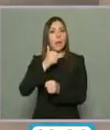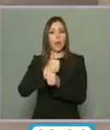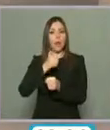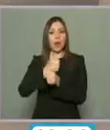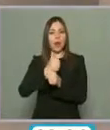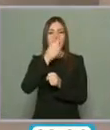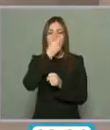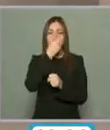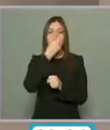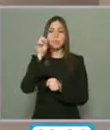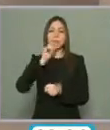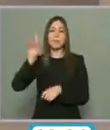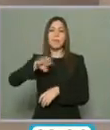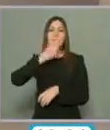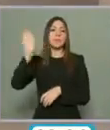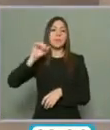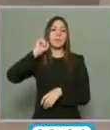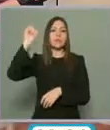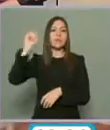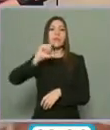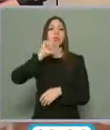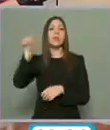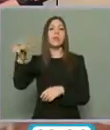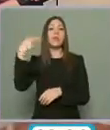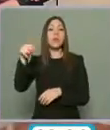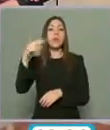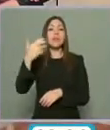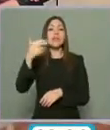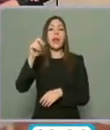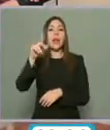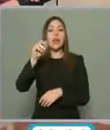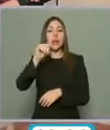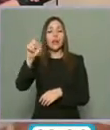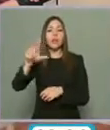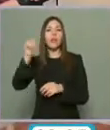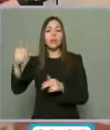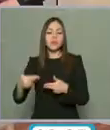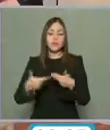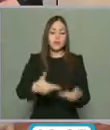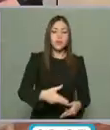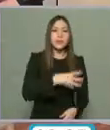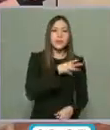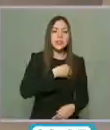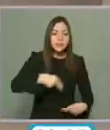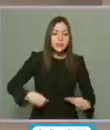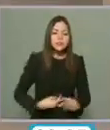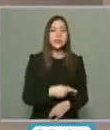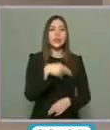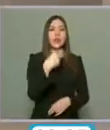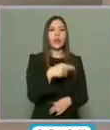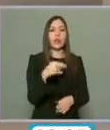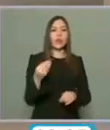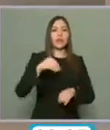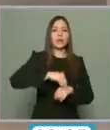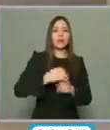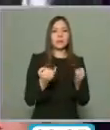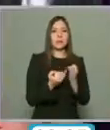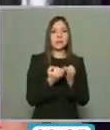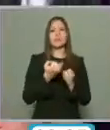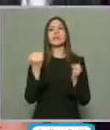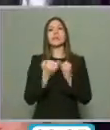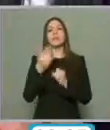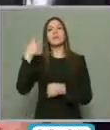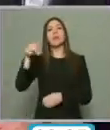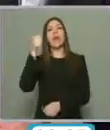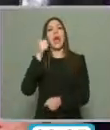Le ponen el nombre de Charlotte por esa tía abuela que se había suicidado a los 18 años. También su abuela